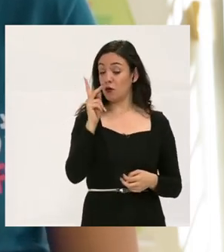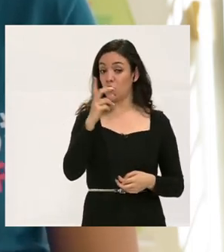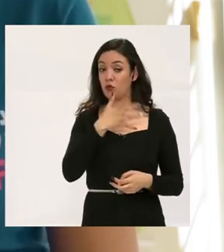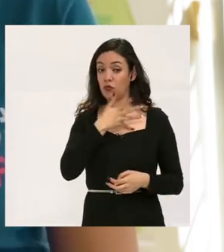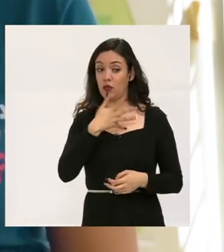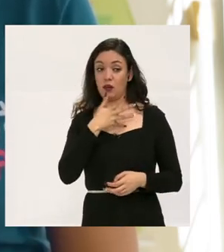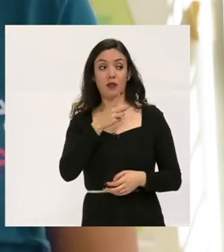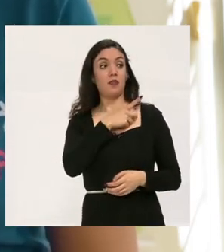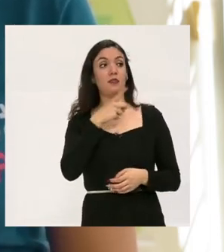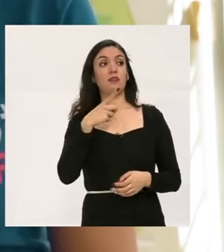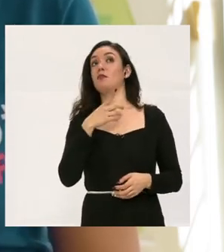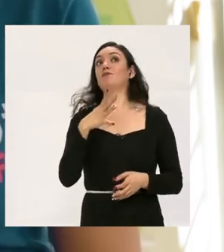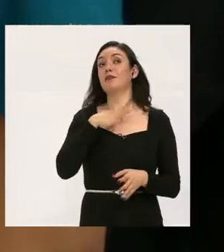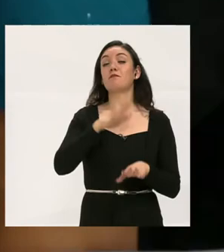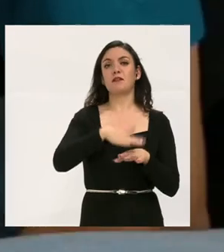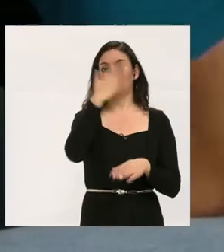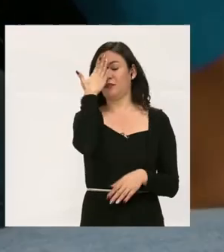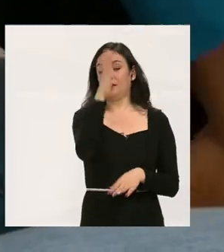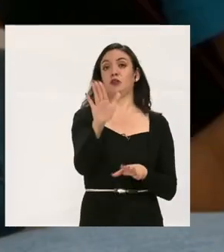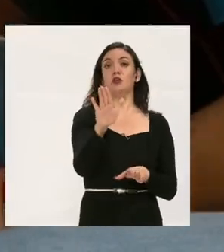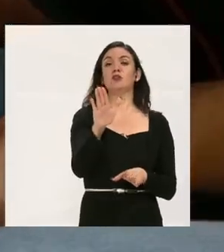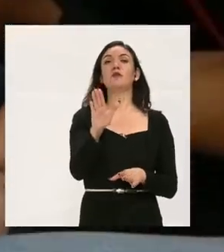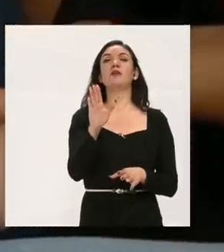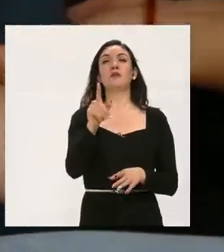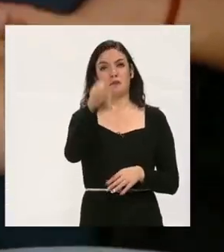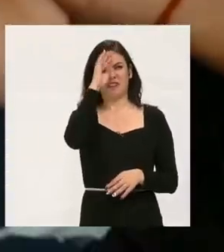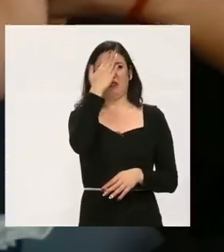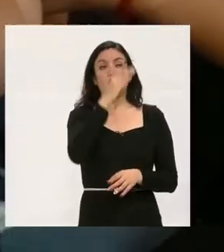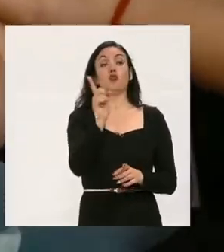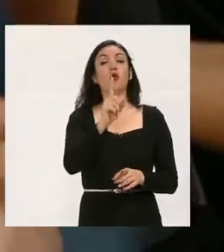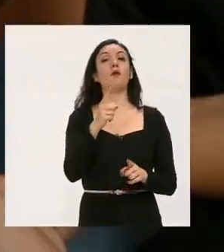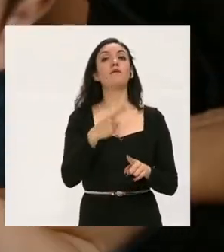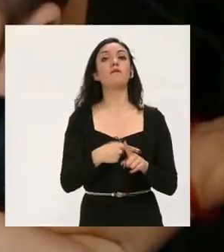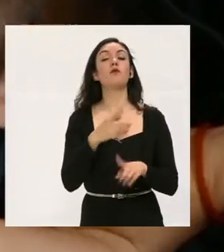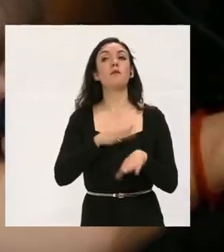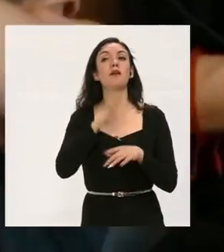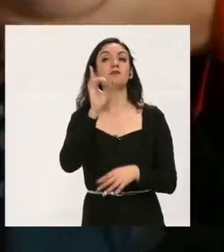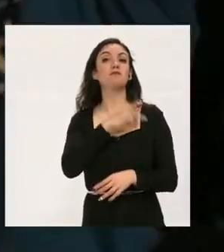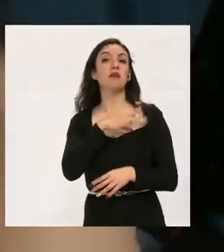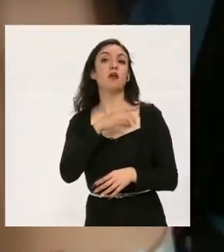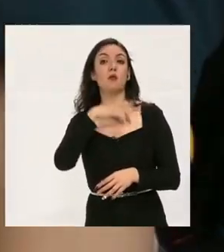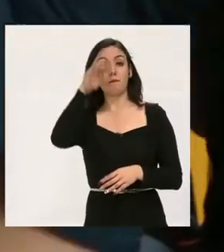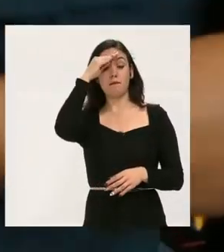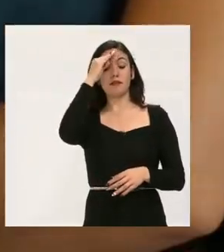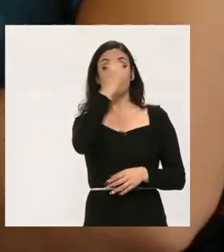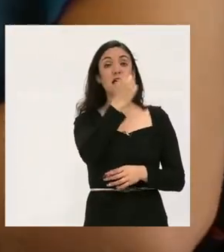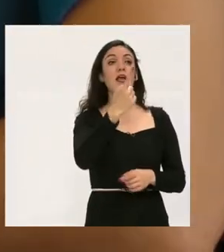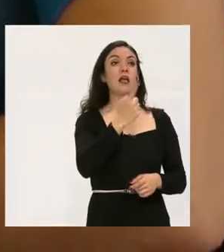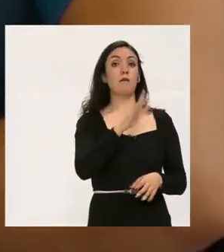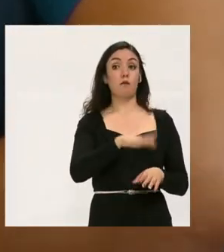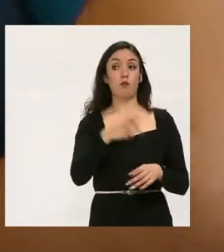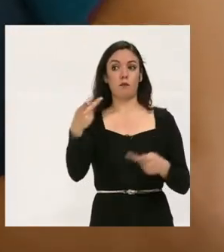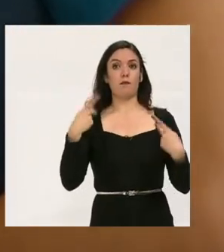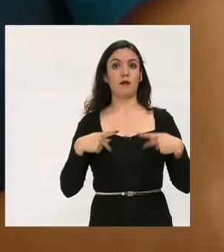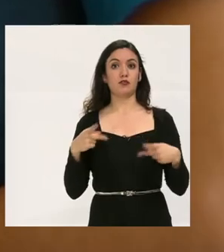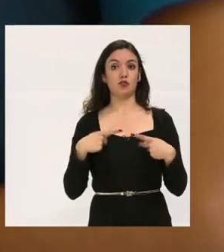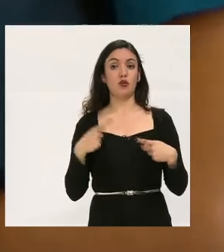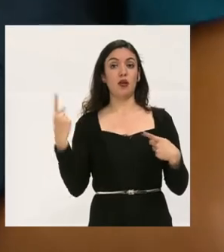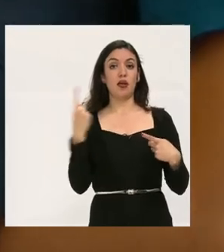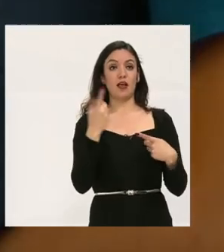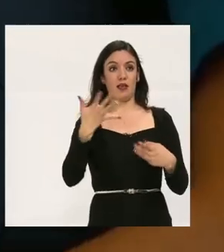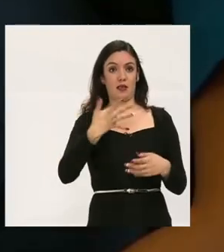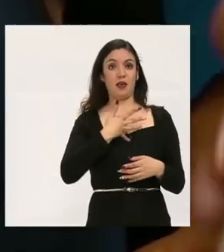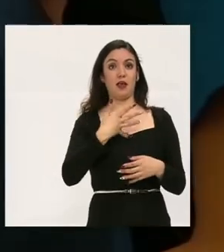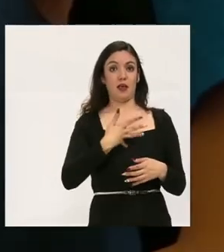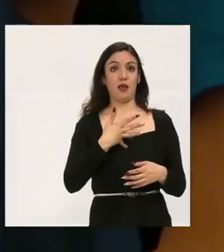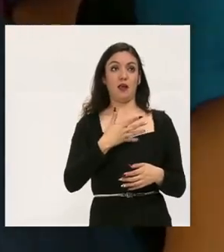que qué desconocimiento es miedo miedo por por esta cuestión de que piensan que por ser unas